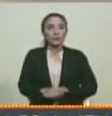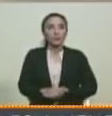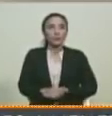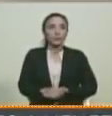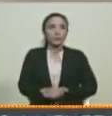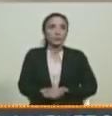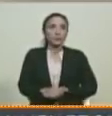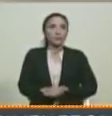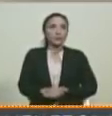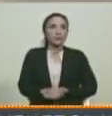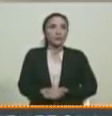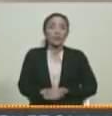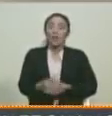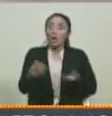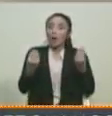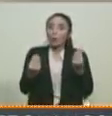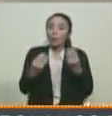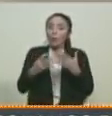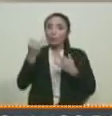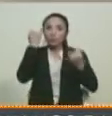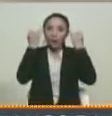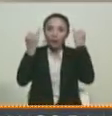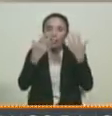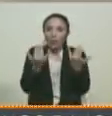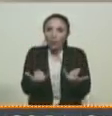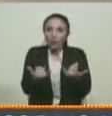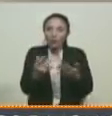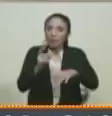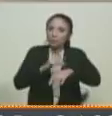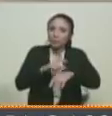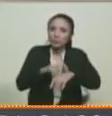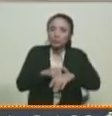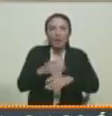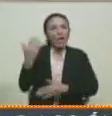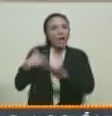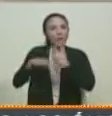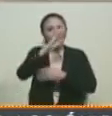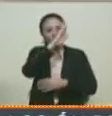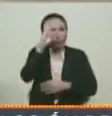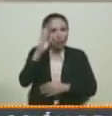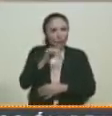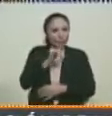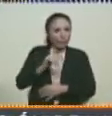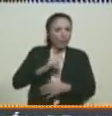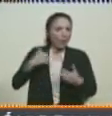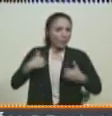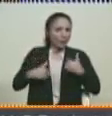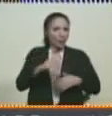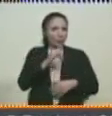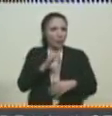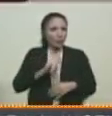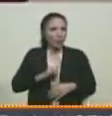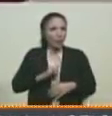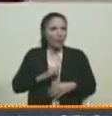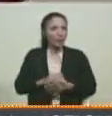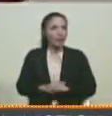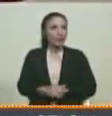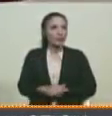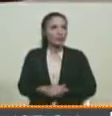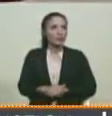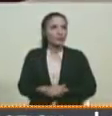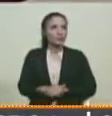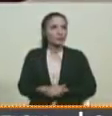La apuesta en este momento, como Diosdado lo denunciaba este día, miércoles pasado, su apuesta es